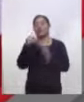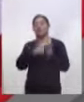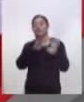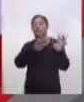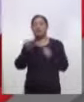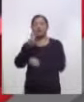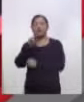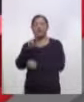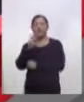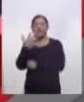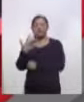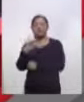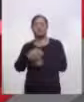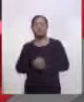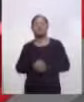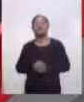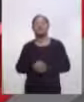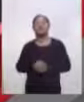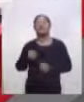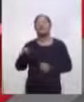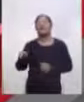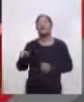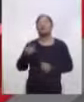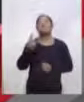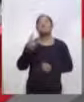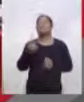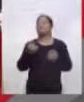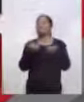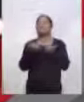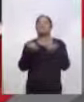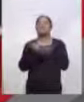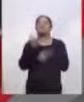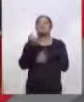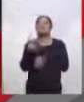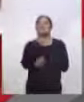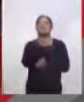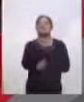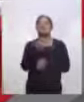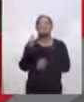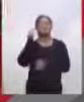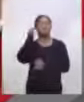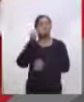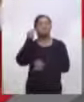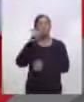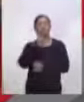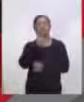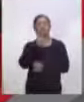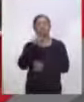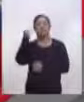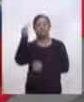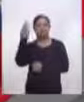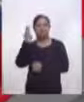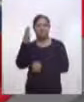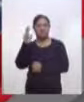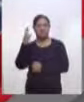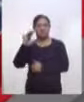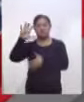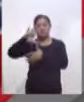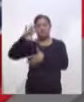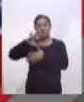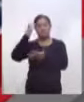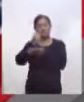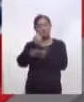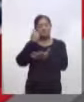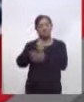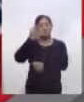1984-1985, luego de que los primeros dos quedaron empatados. El martes 28 de mayo de 1985, América ganó su quinto